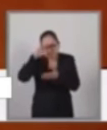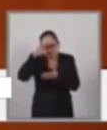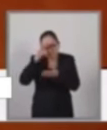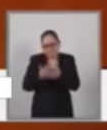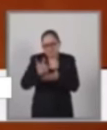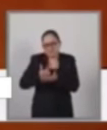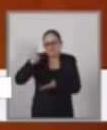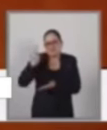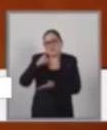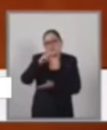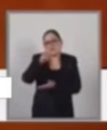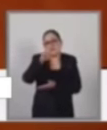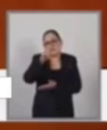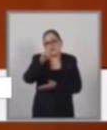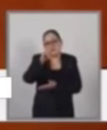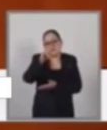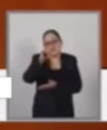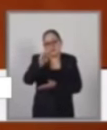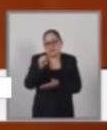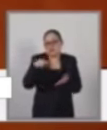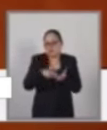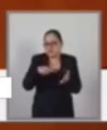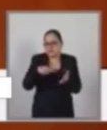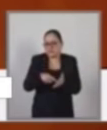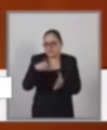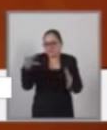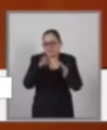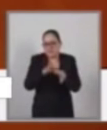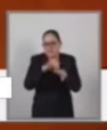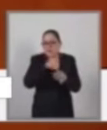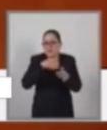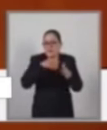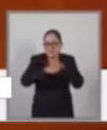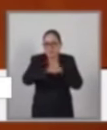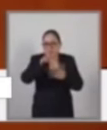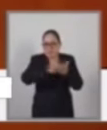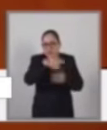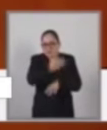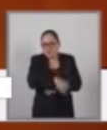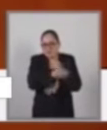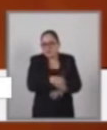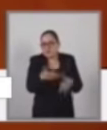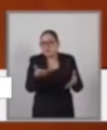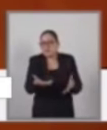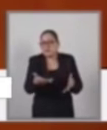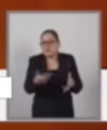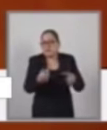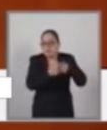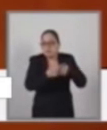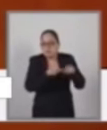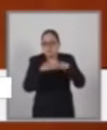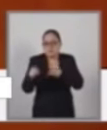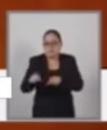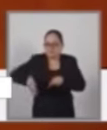se haga para dentro de la Procuraduría, en los más calificados de los ministerios públicos, de los peritos,